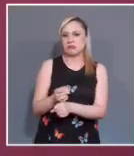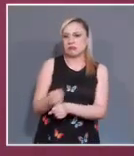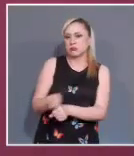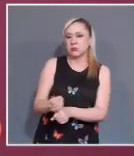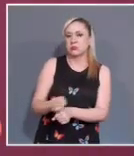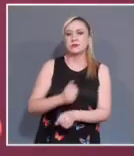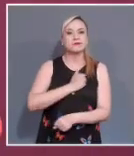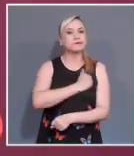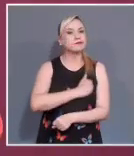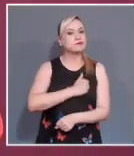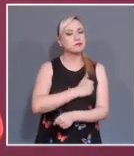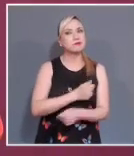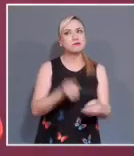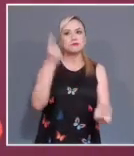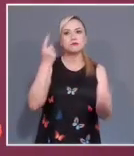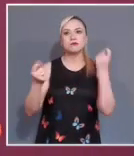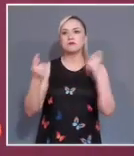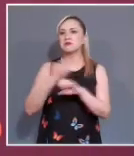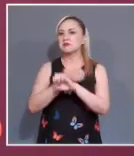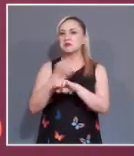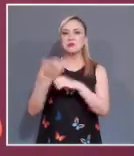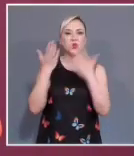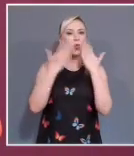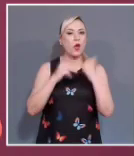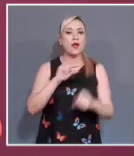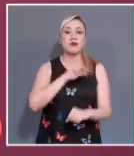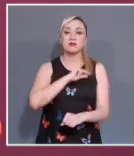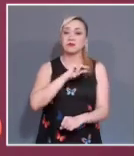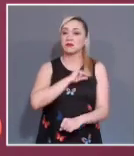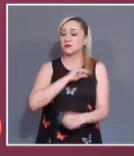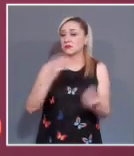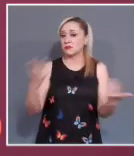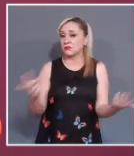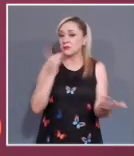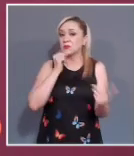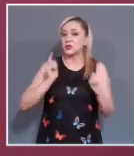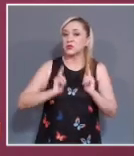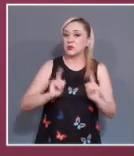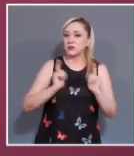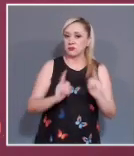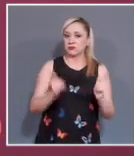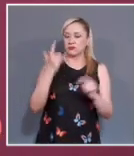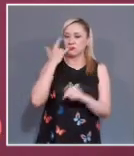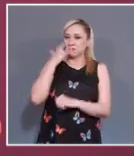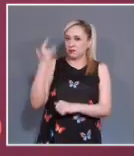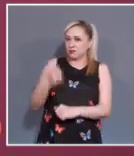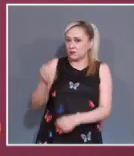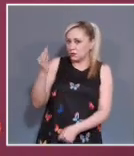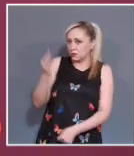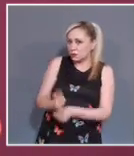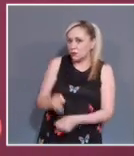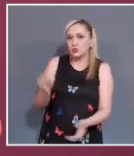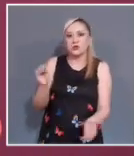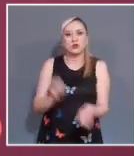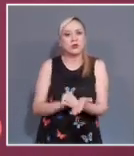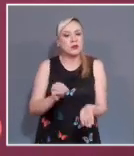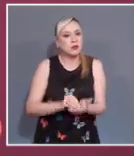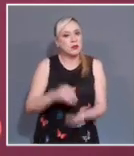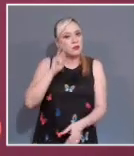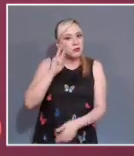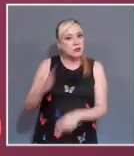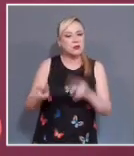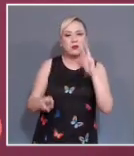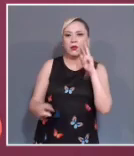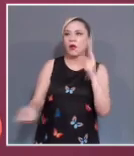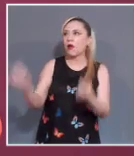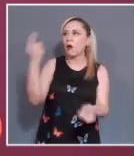entidades que carecen de fiscalías especializadas. Inaudito que a la fecha todavía tengamos algunas entidades que